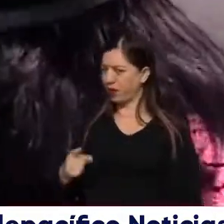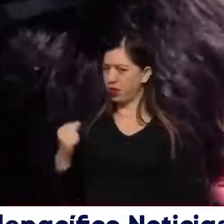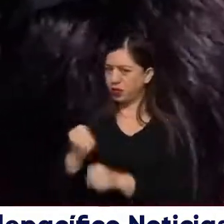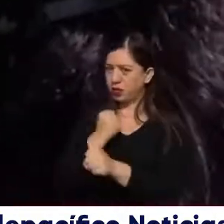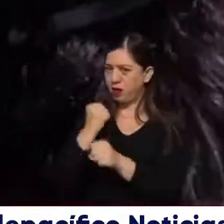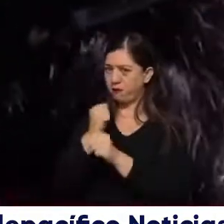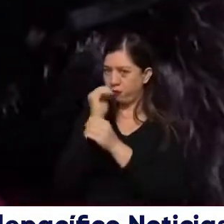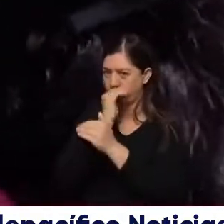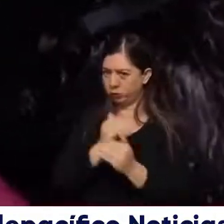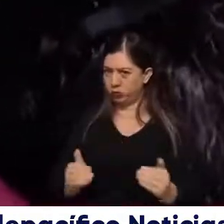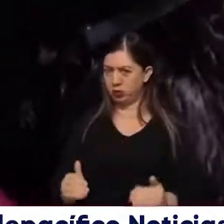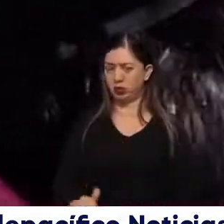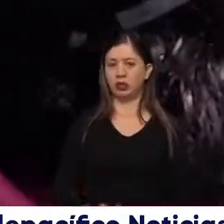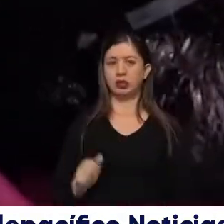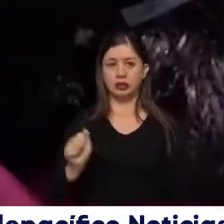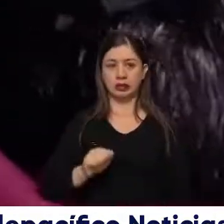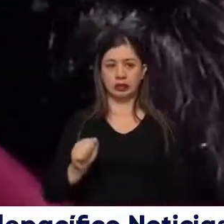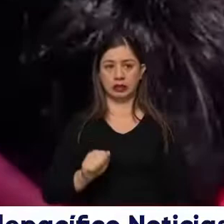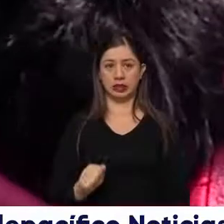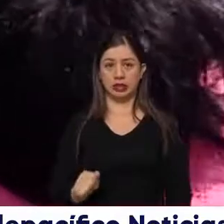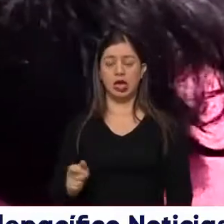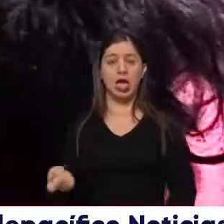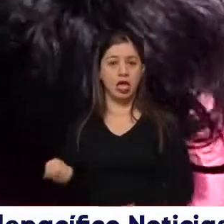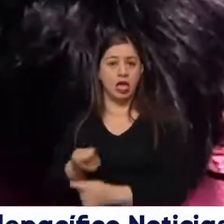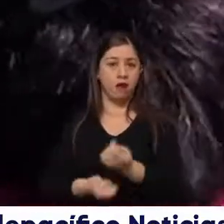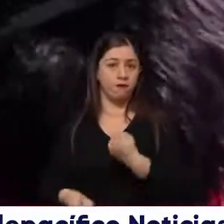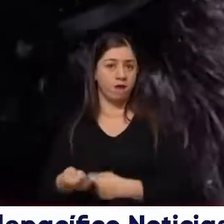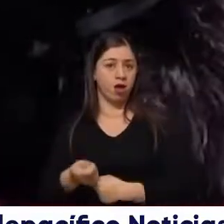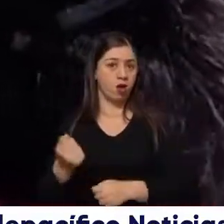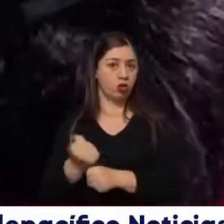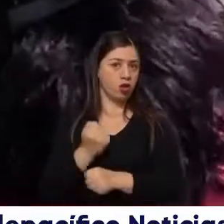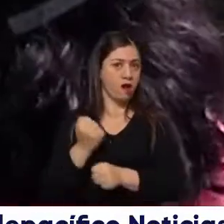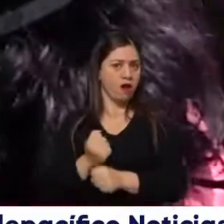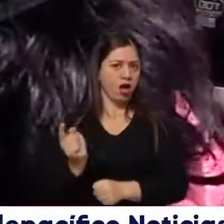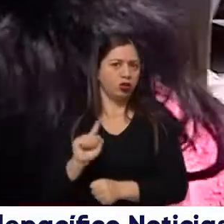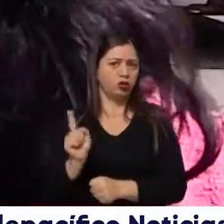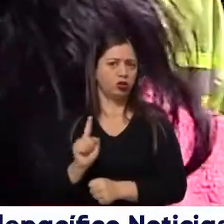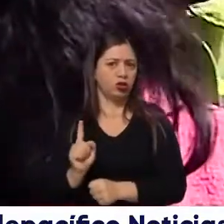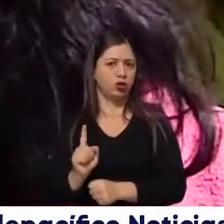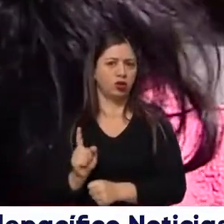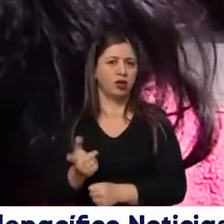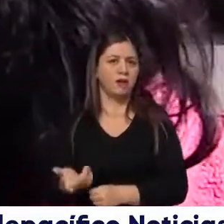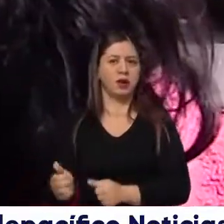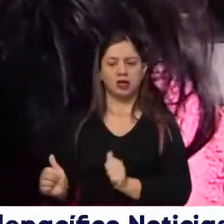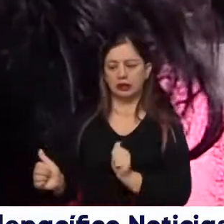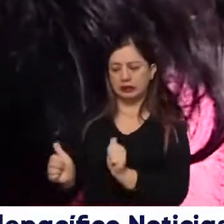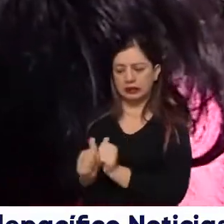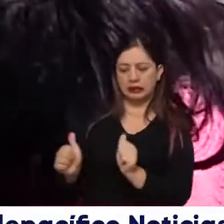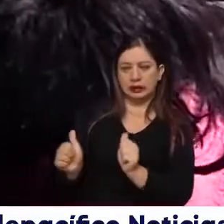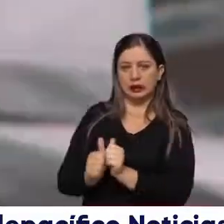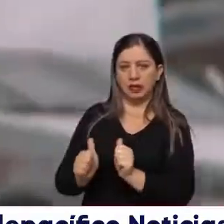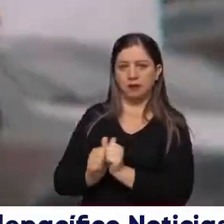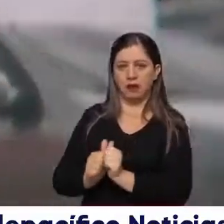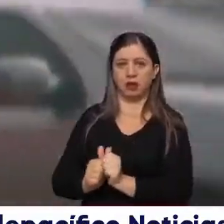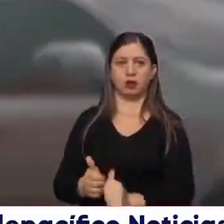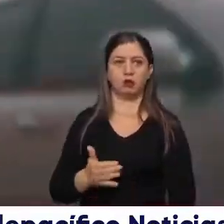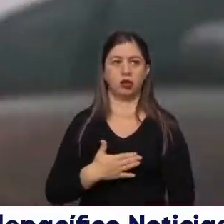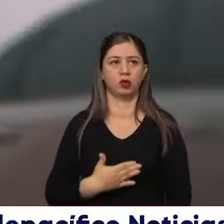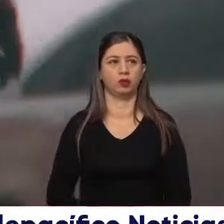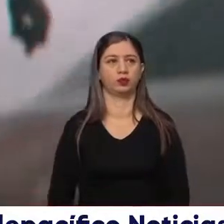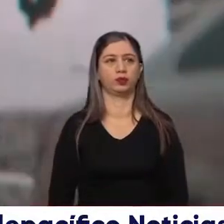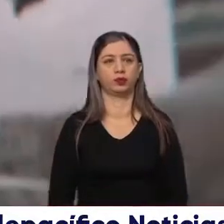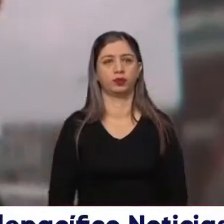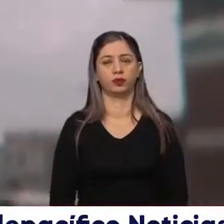infantil? Sí, pero no significa de que ella venga o se ponga a trabajar, no. Simplemente para tenerla aquí, que esté acompañada conmigo.